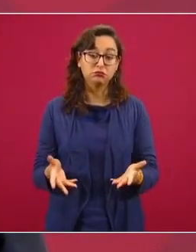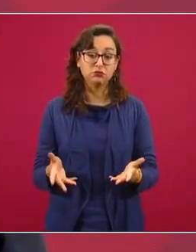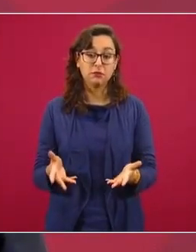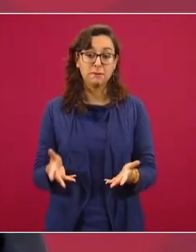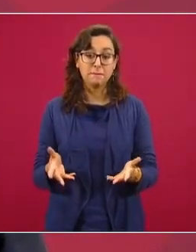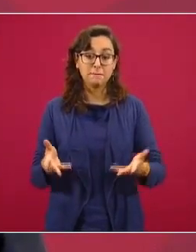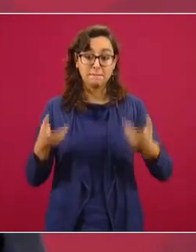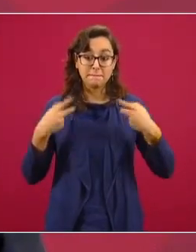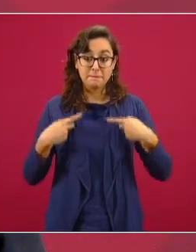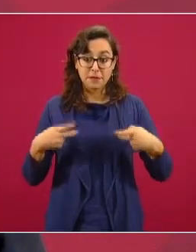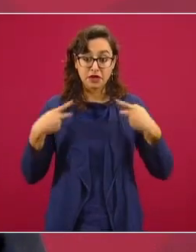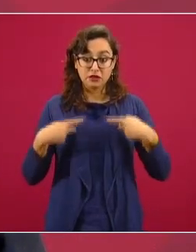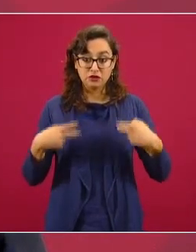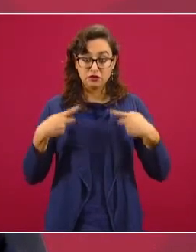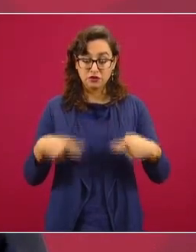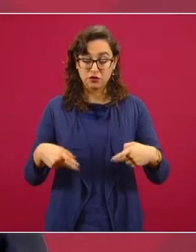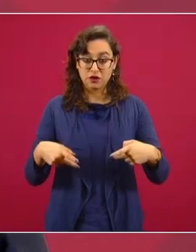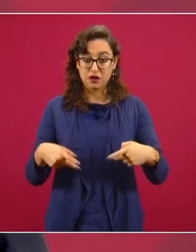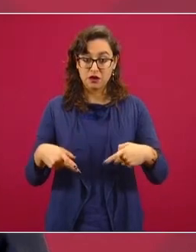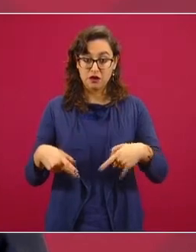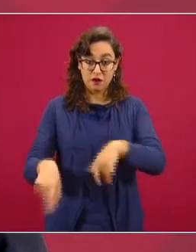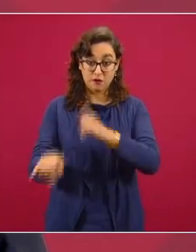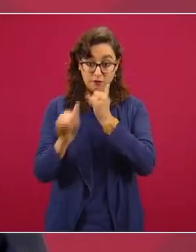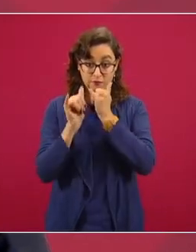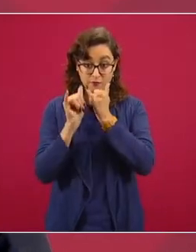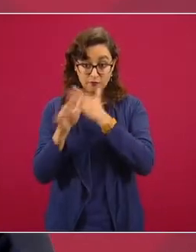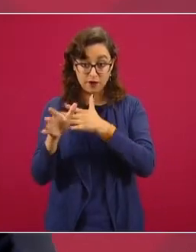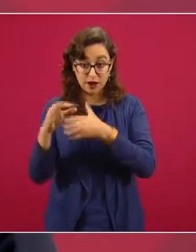delito electoral